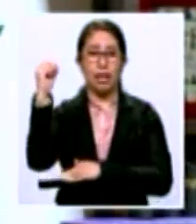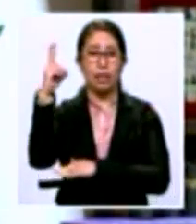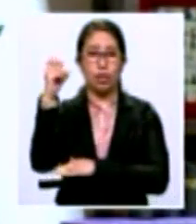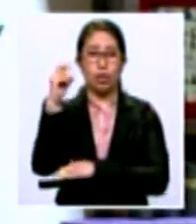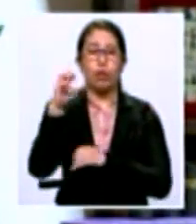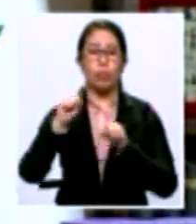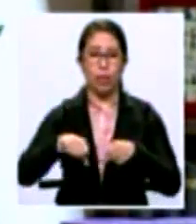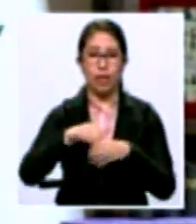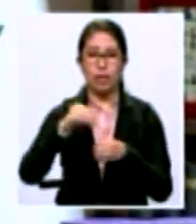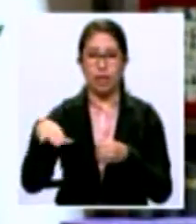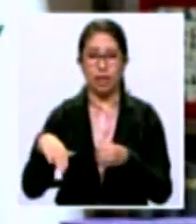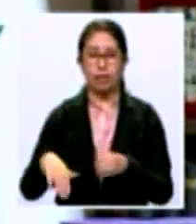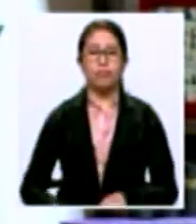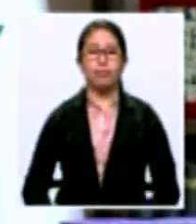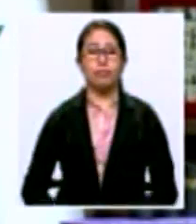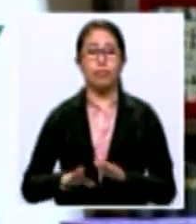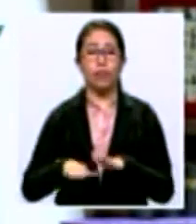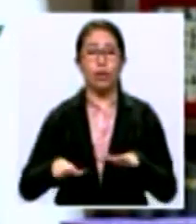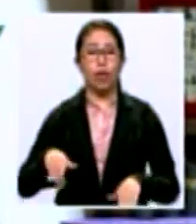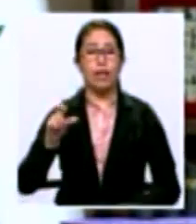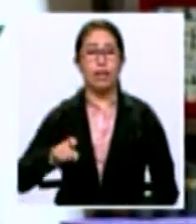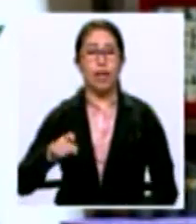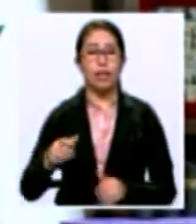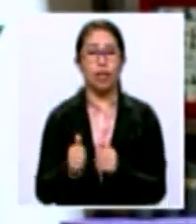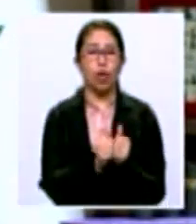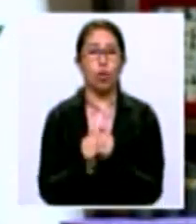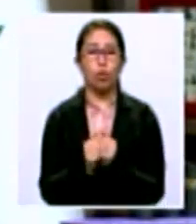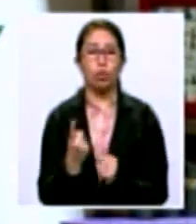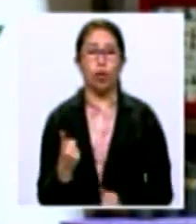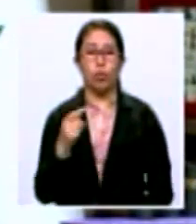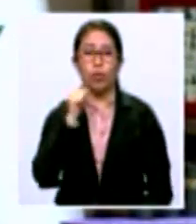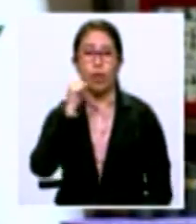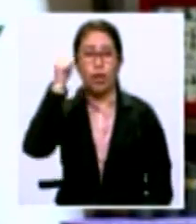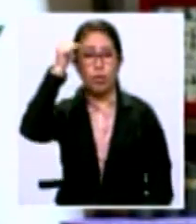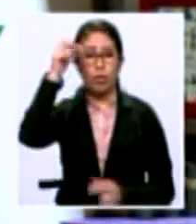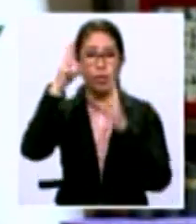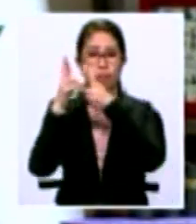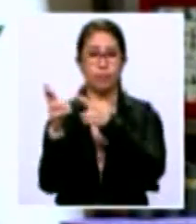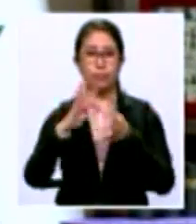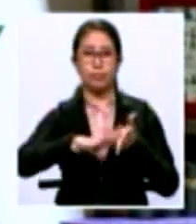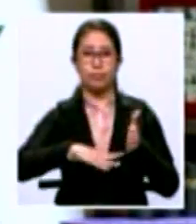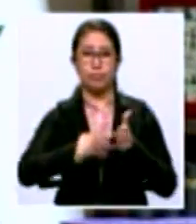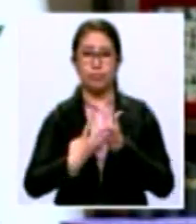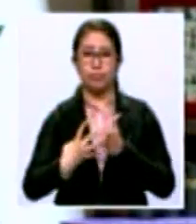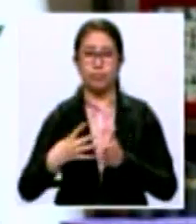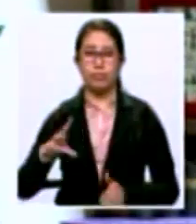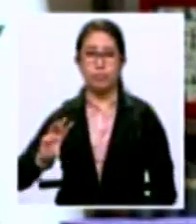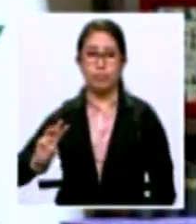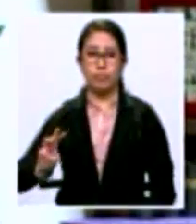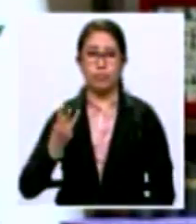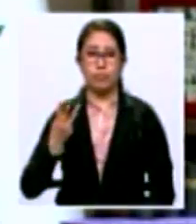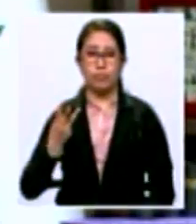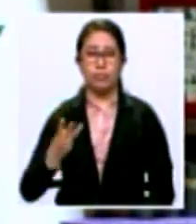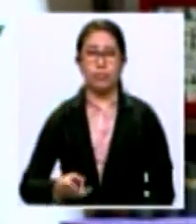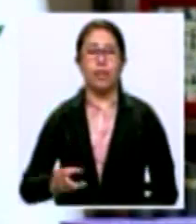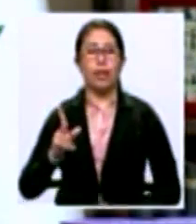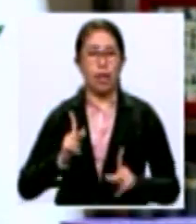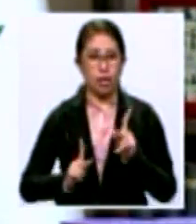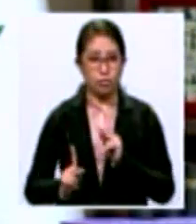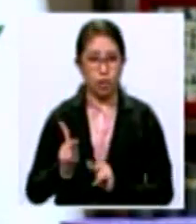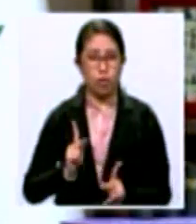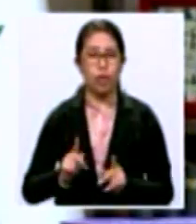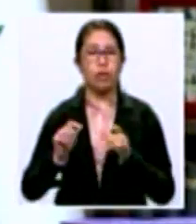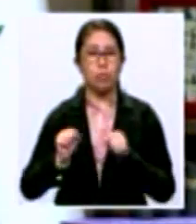saldrán acompañados de un adulto a cargo y en los horarios establecidos. Y número 6, el resto de las